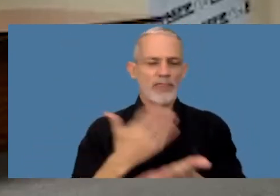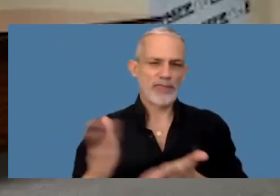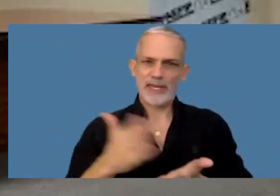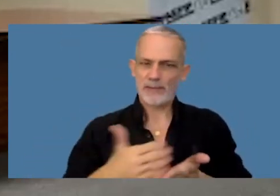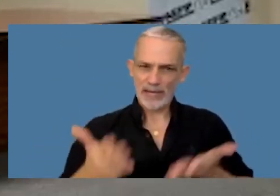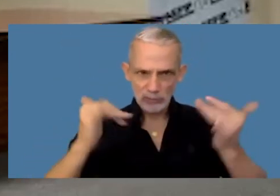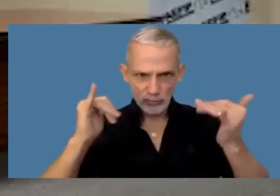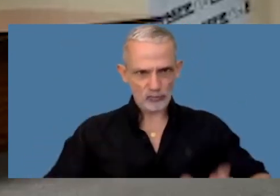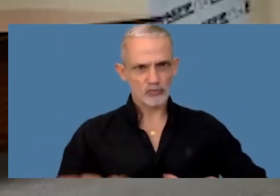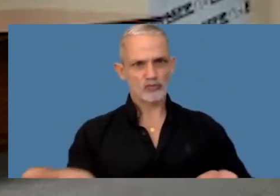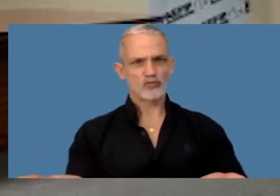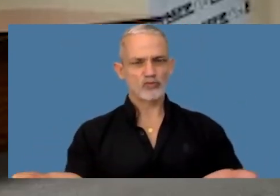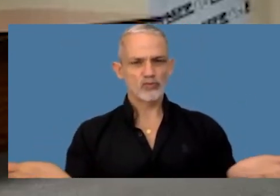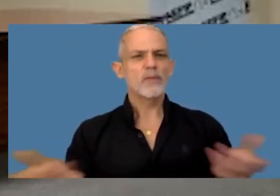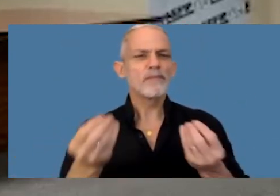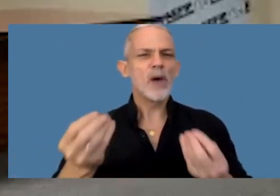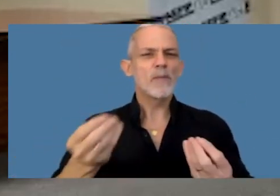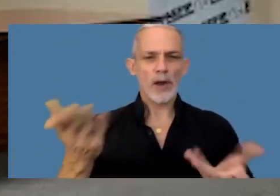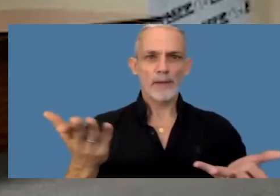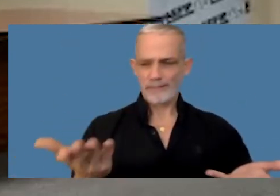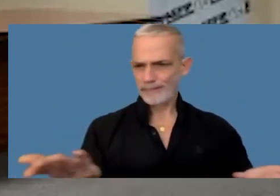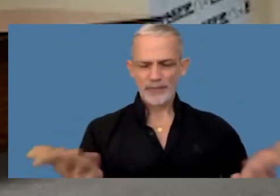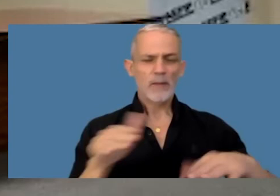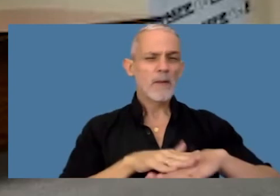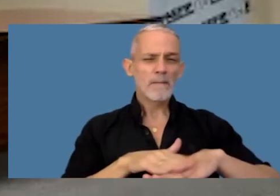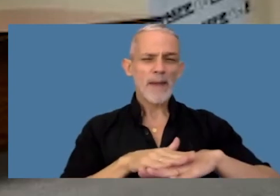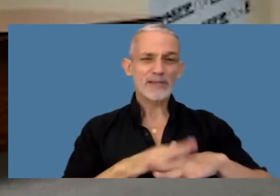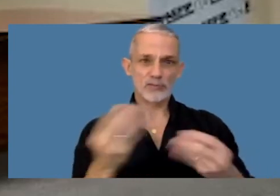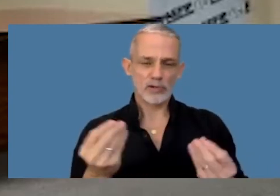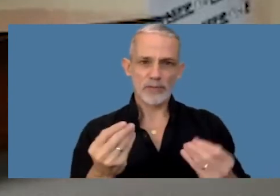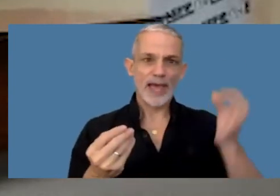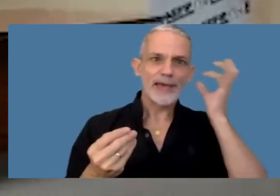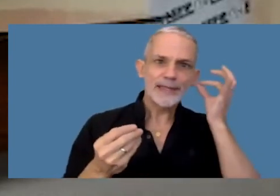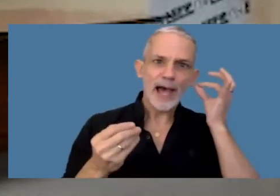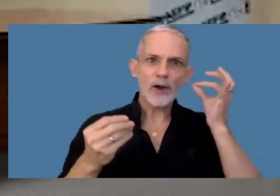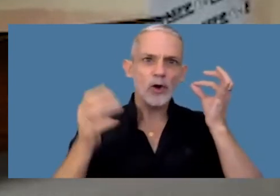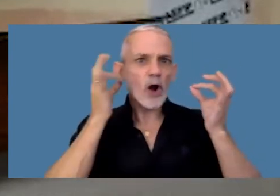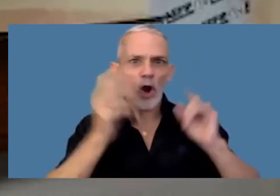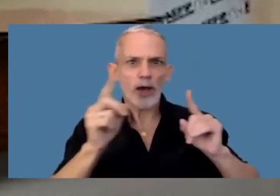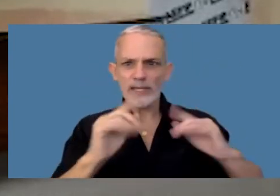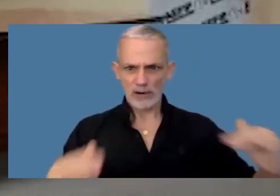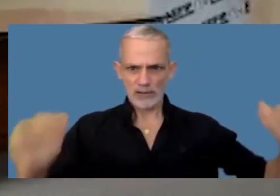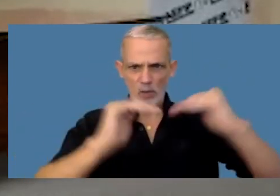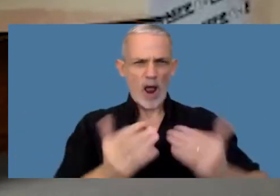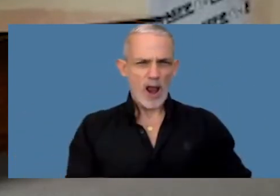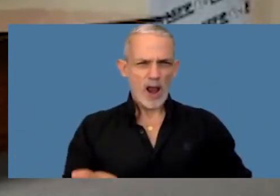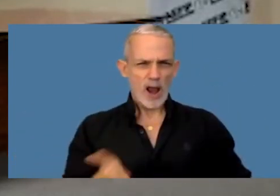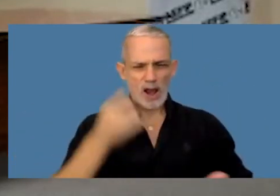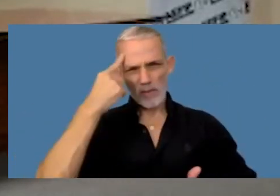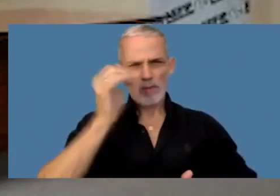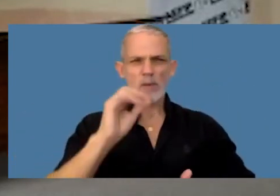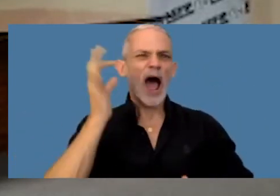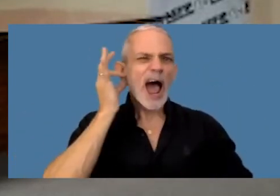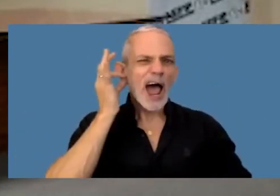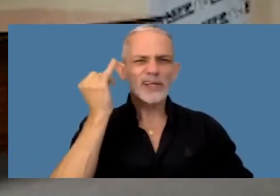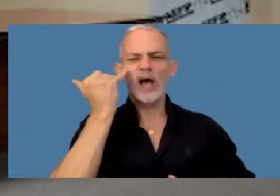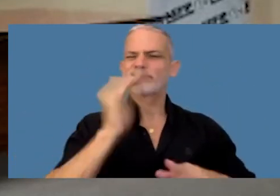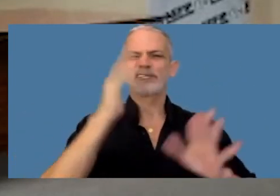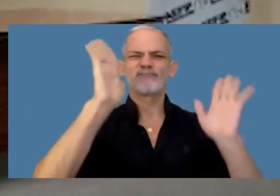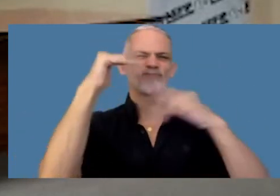decir, porque el principio básico es que no puede generar un prejuicio por el solo hecho de ser